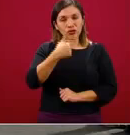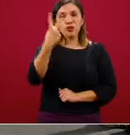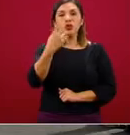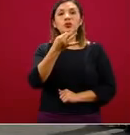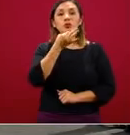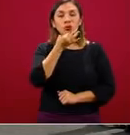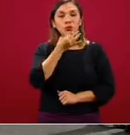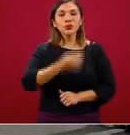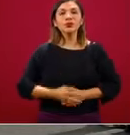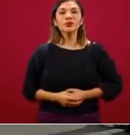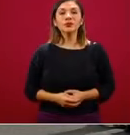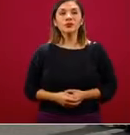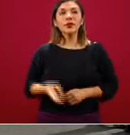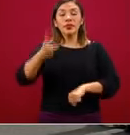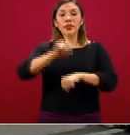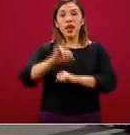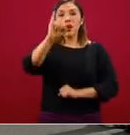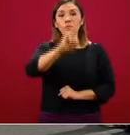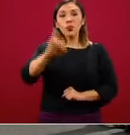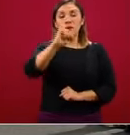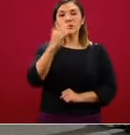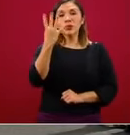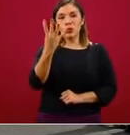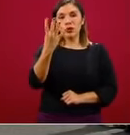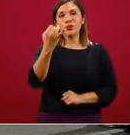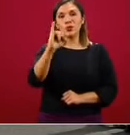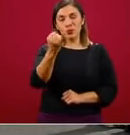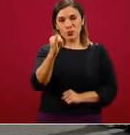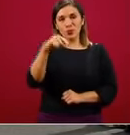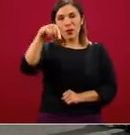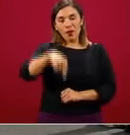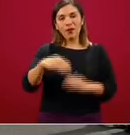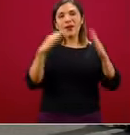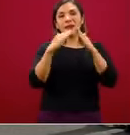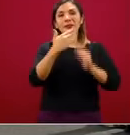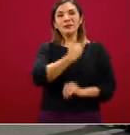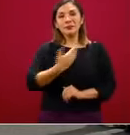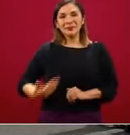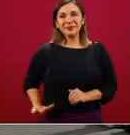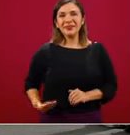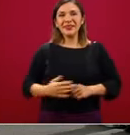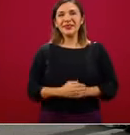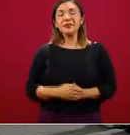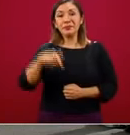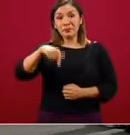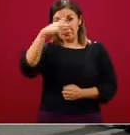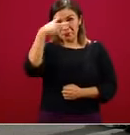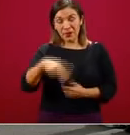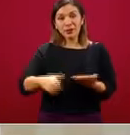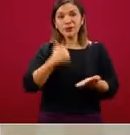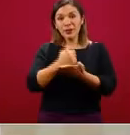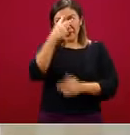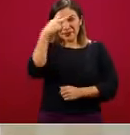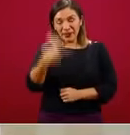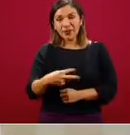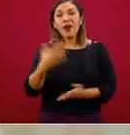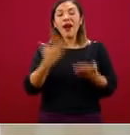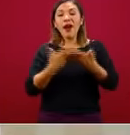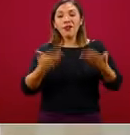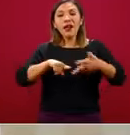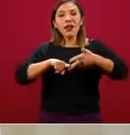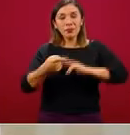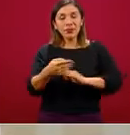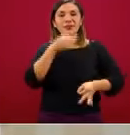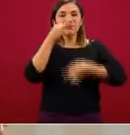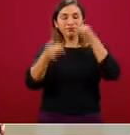19:02 del jueves 4 de junio. Estamos en el Palacio Nacional de México, en la Ciudad de México, y vamos a iniciar la